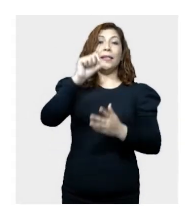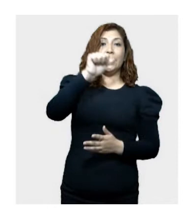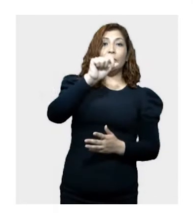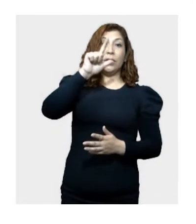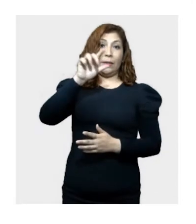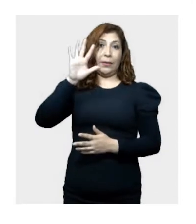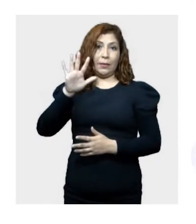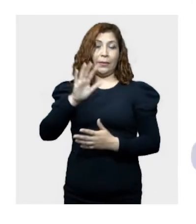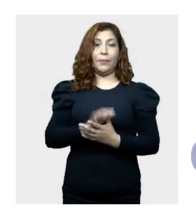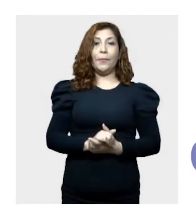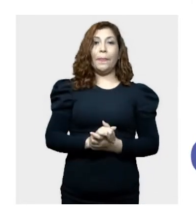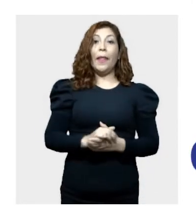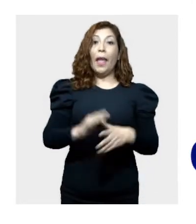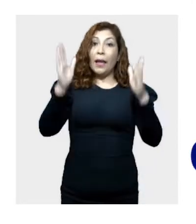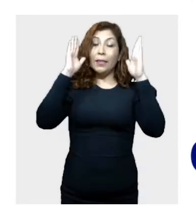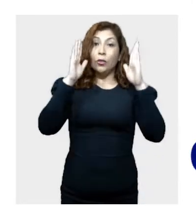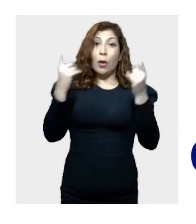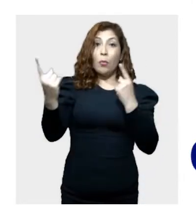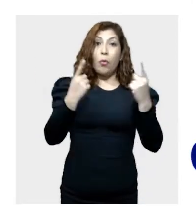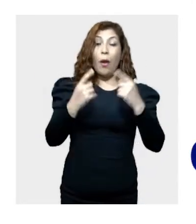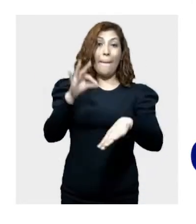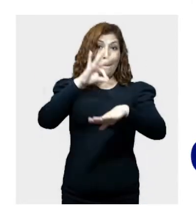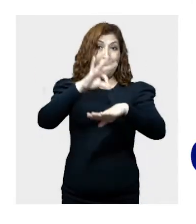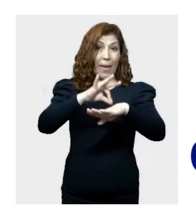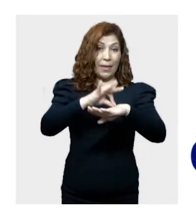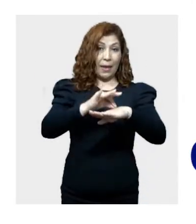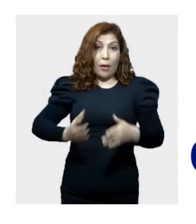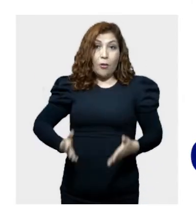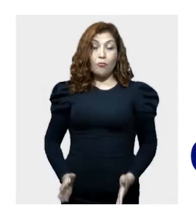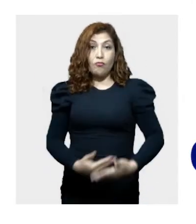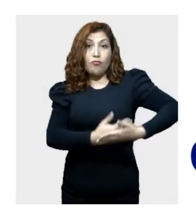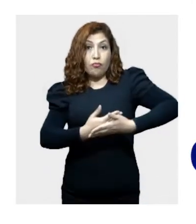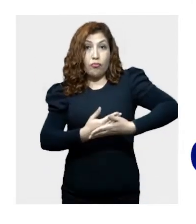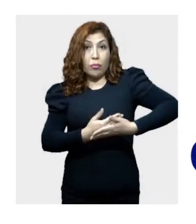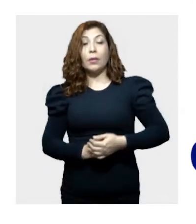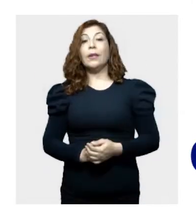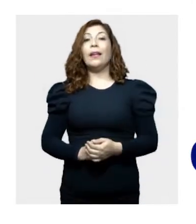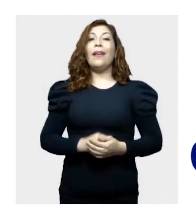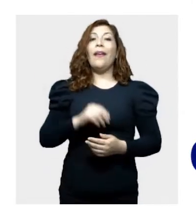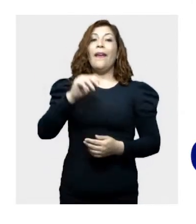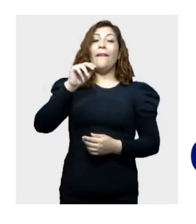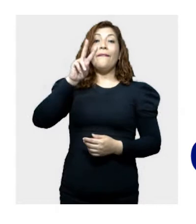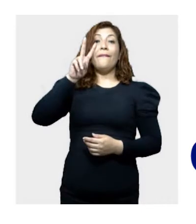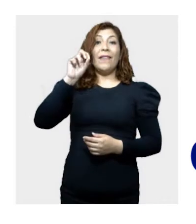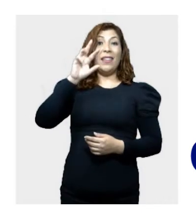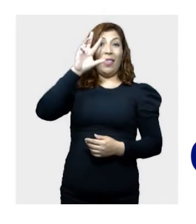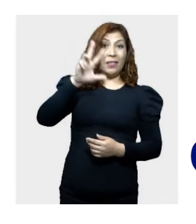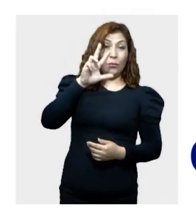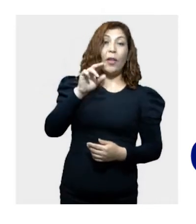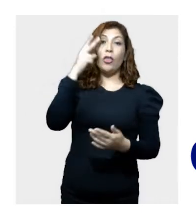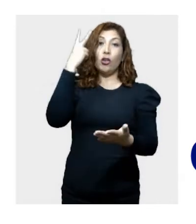71.675. Las atenciones médicas gineco-obstétricas el 2019 fueron